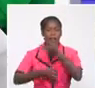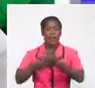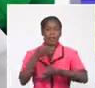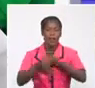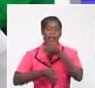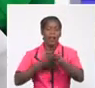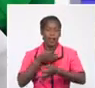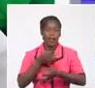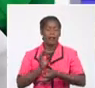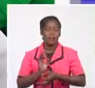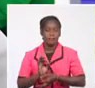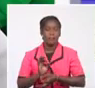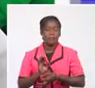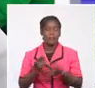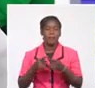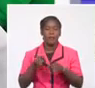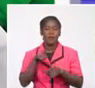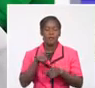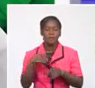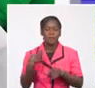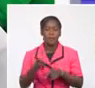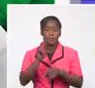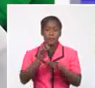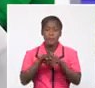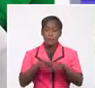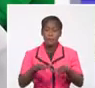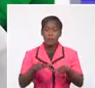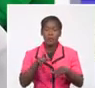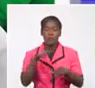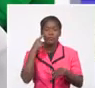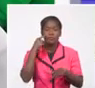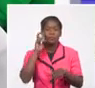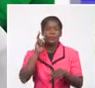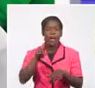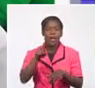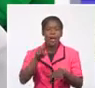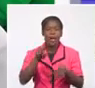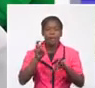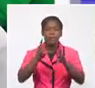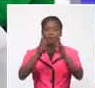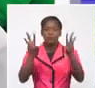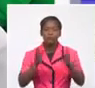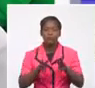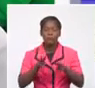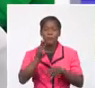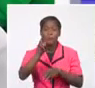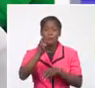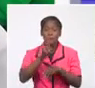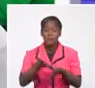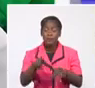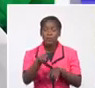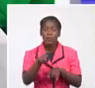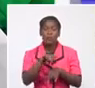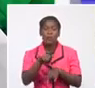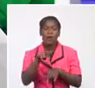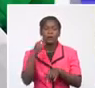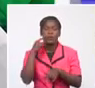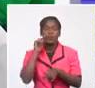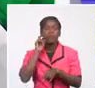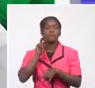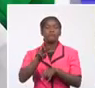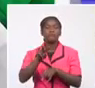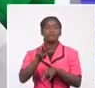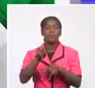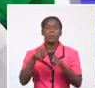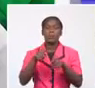comentando, realmente fue una noticia que salió, un fake news como tú dices, que después incluso no se volvió a